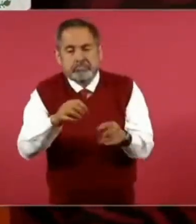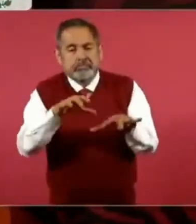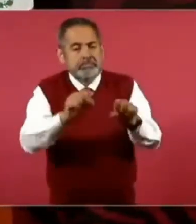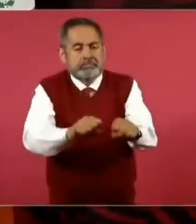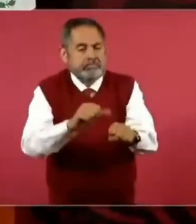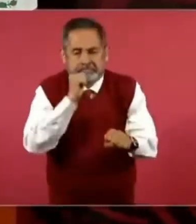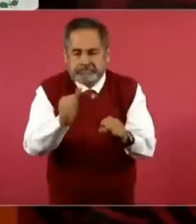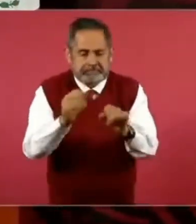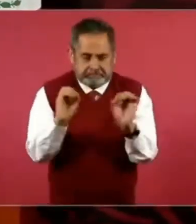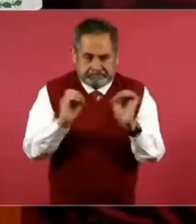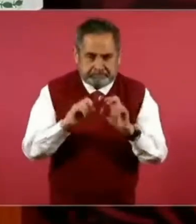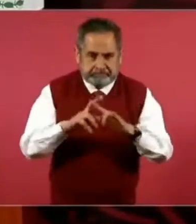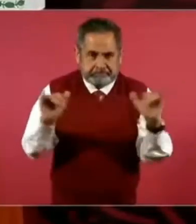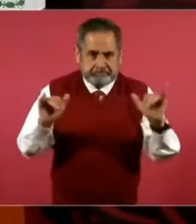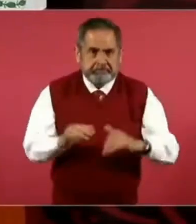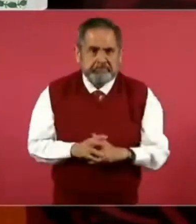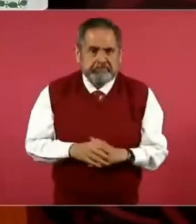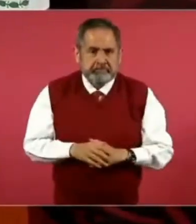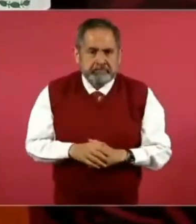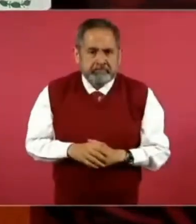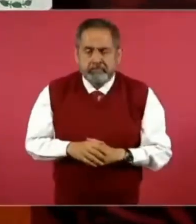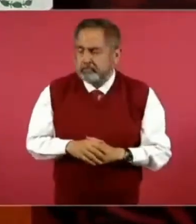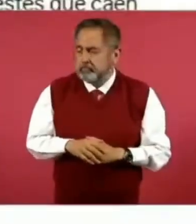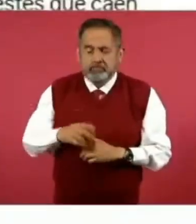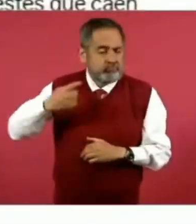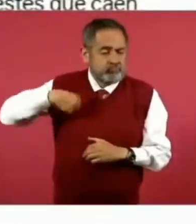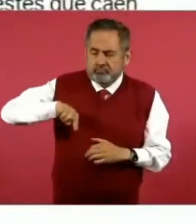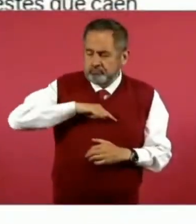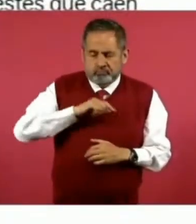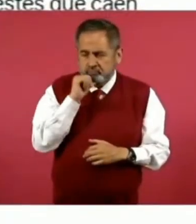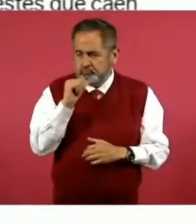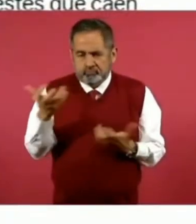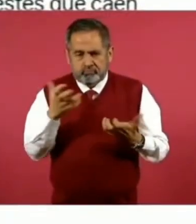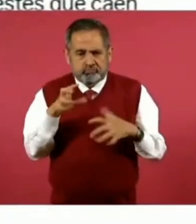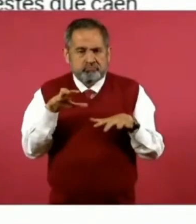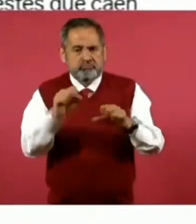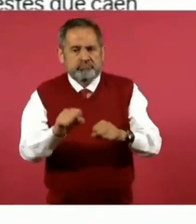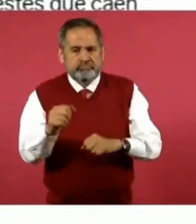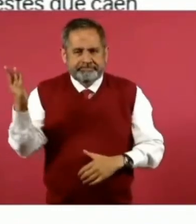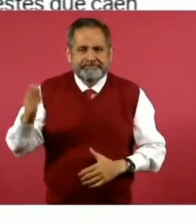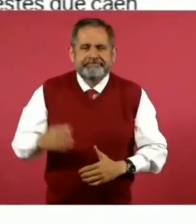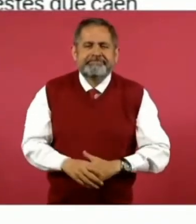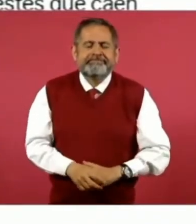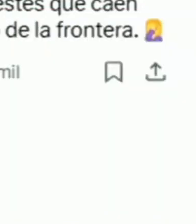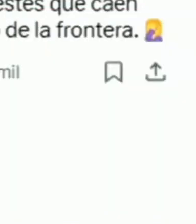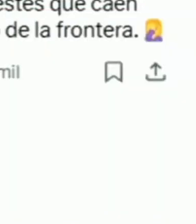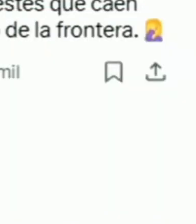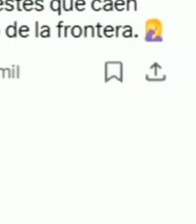México. No tuvimos nada que ver con el arresto del Mayo y Guzmán.